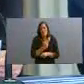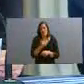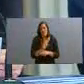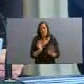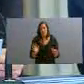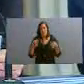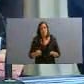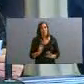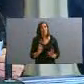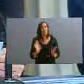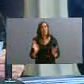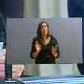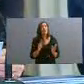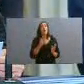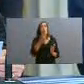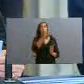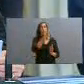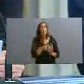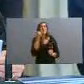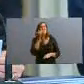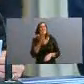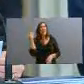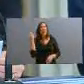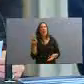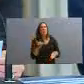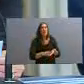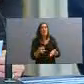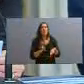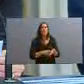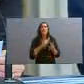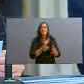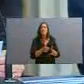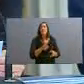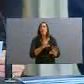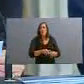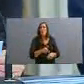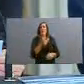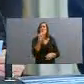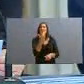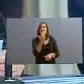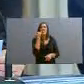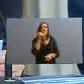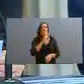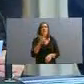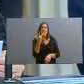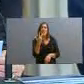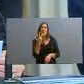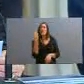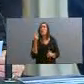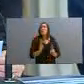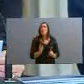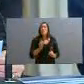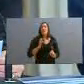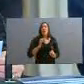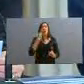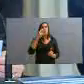uno de los detenidos tenía 3 ingresos por robo simple. ¿Cuándo? Los 3 en el 2012. Uno